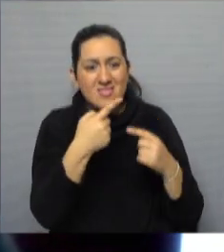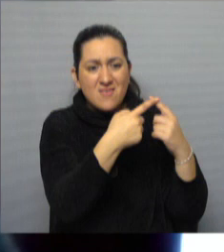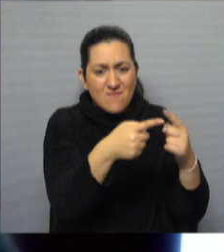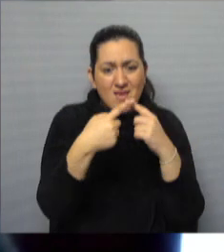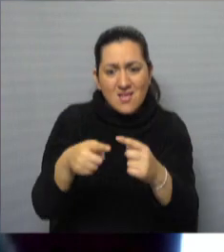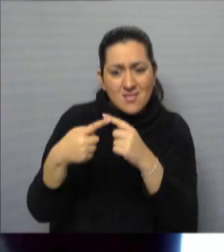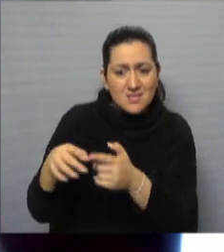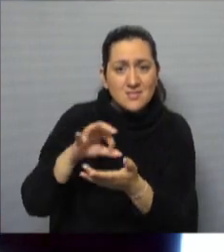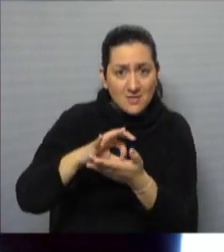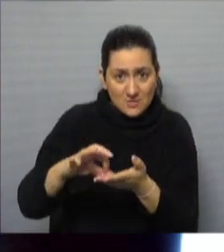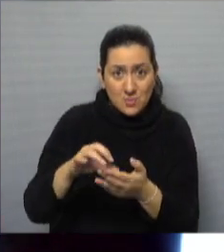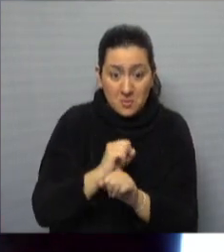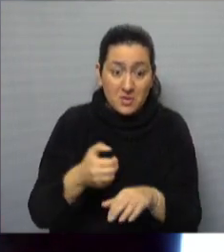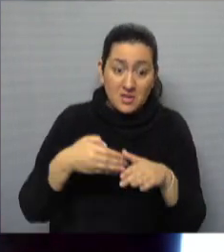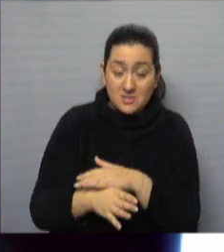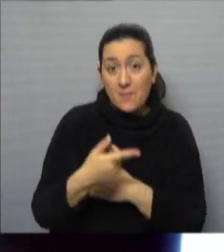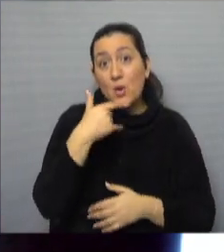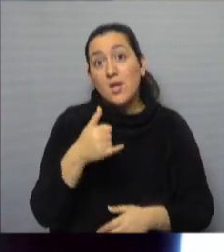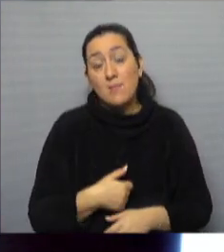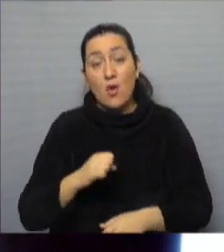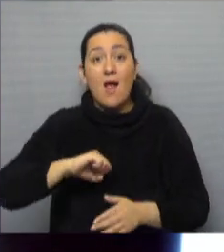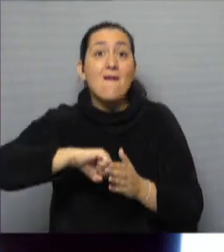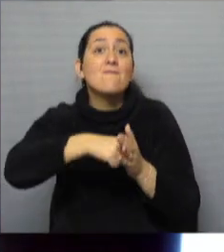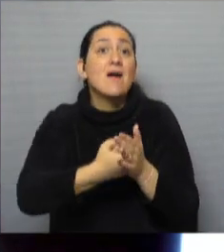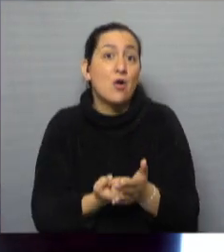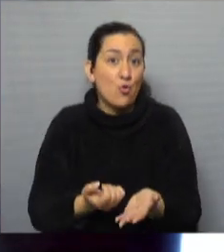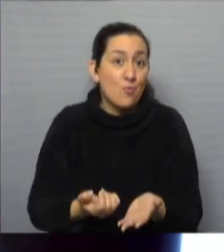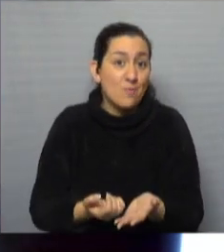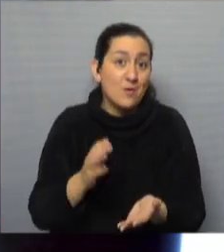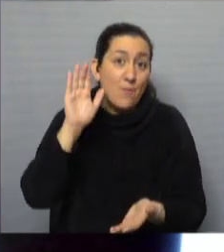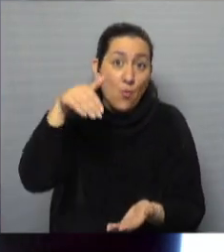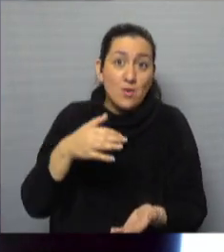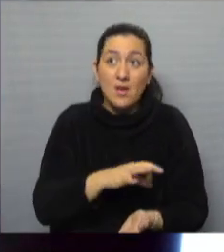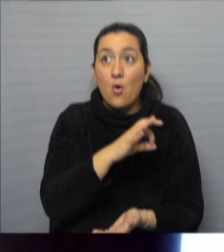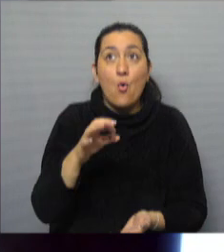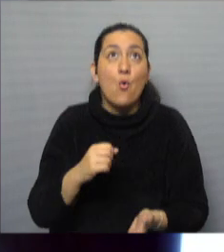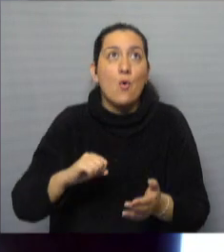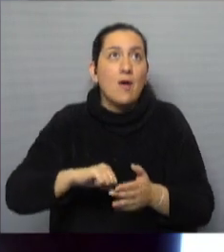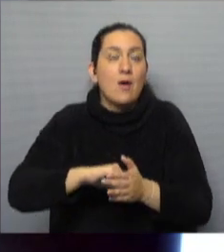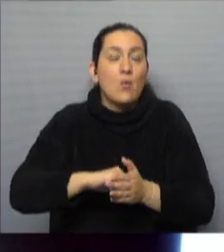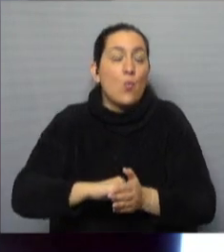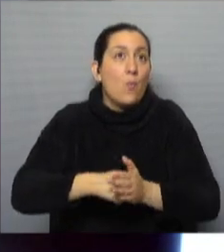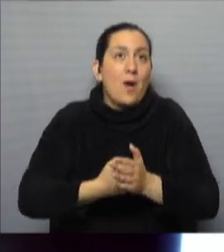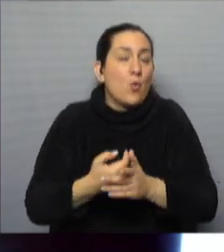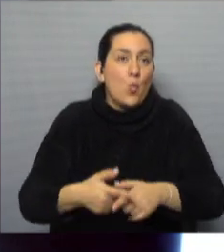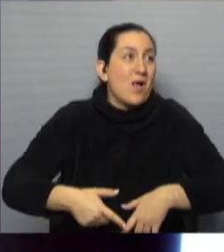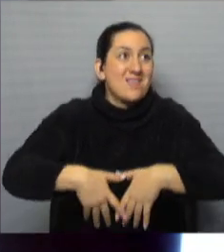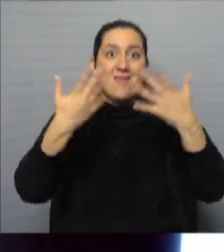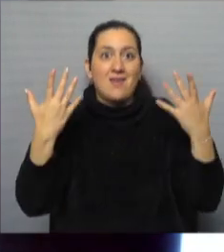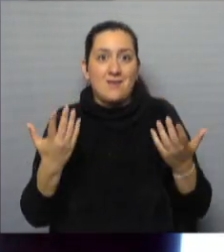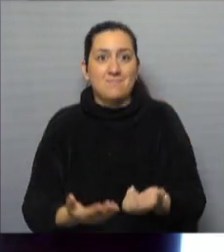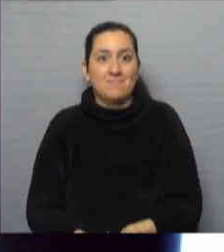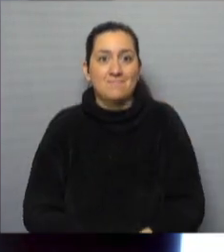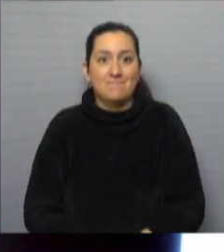para poder ingresar por ejemplo al banco al banco república del banco a cualquier otro banco este